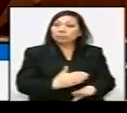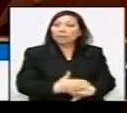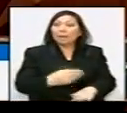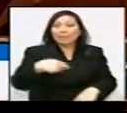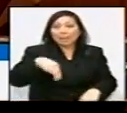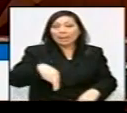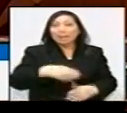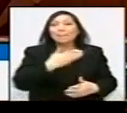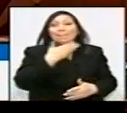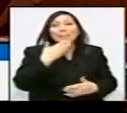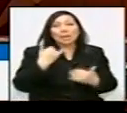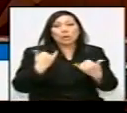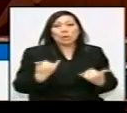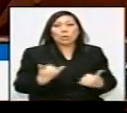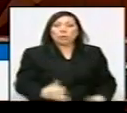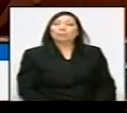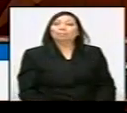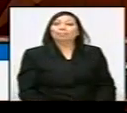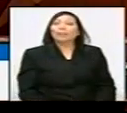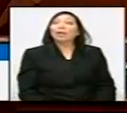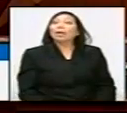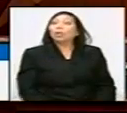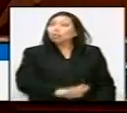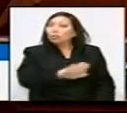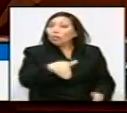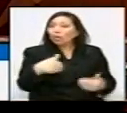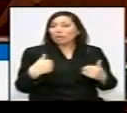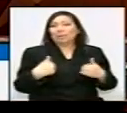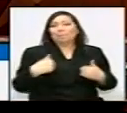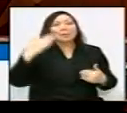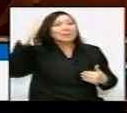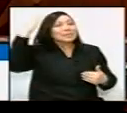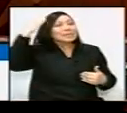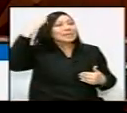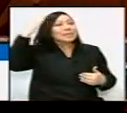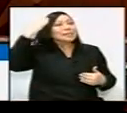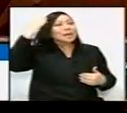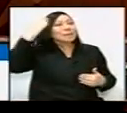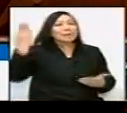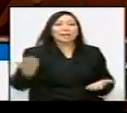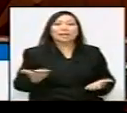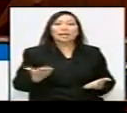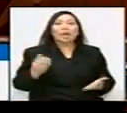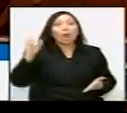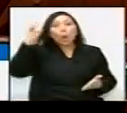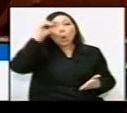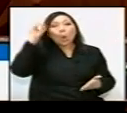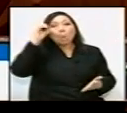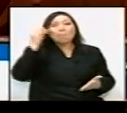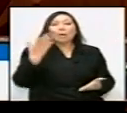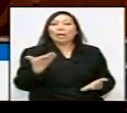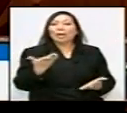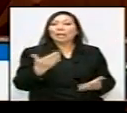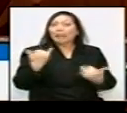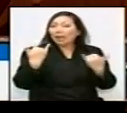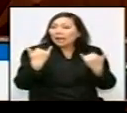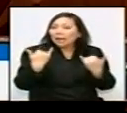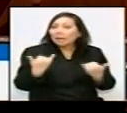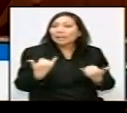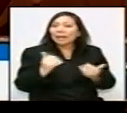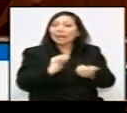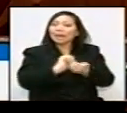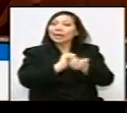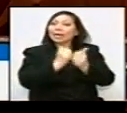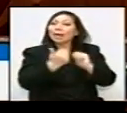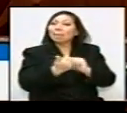sociedad. Los peruanos debemos saber que se nos presenta la oportunidad histórica de